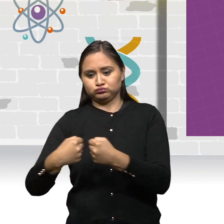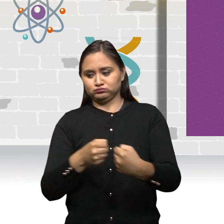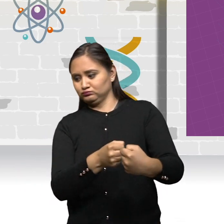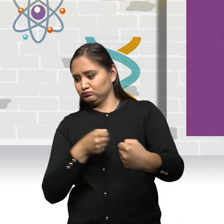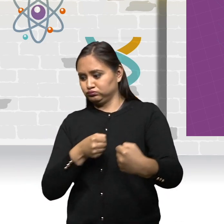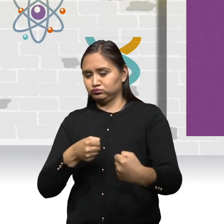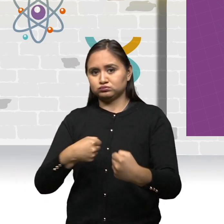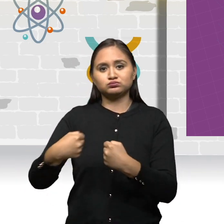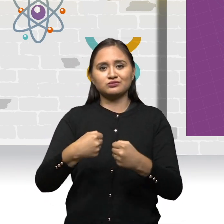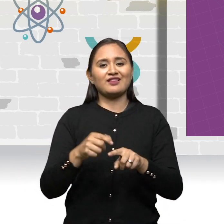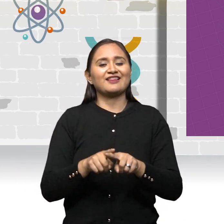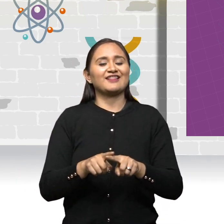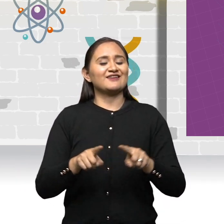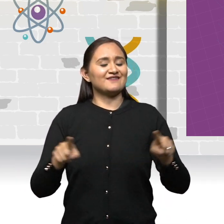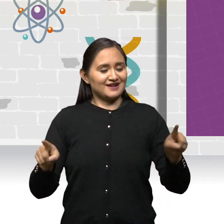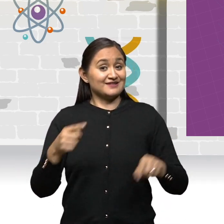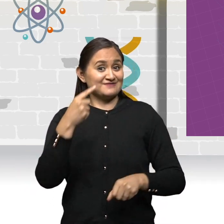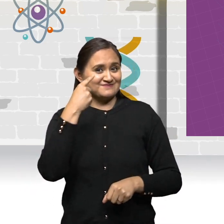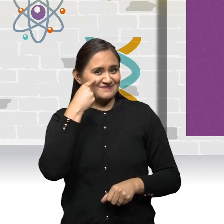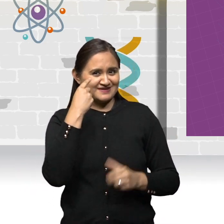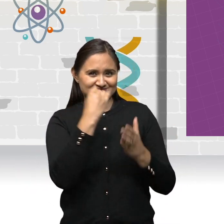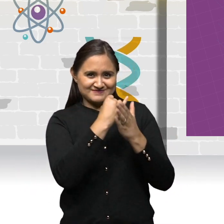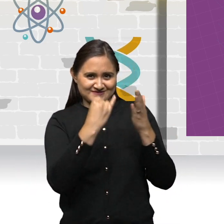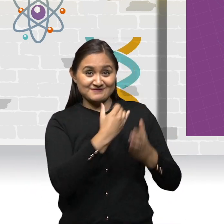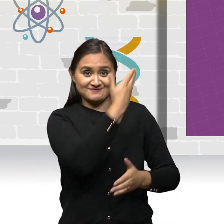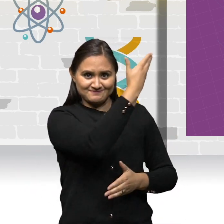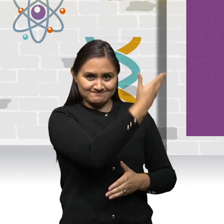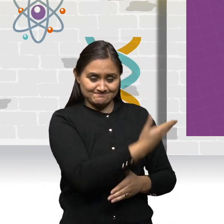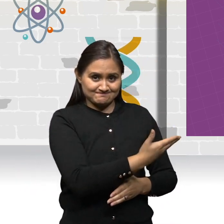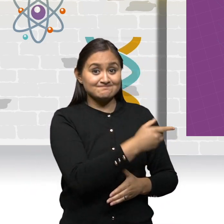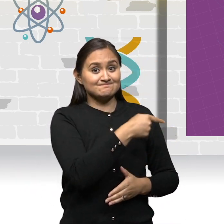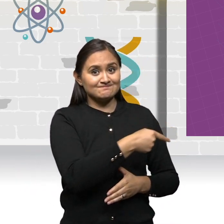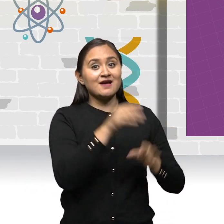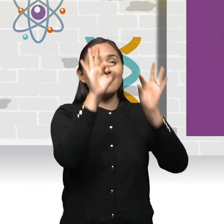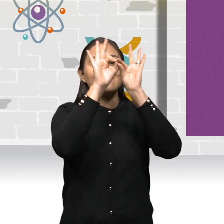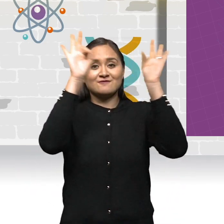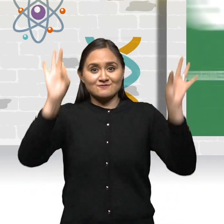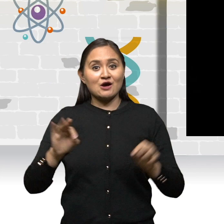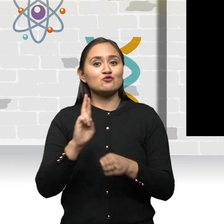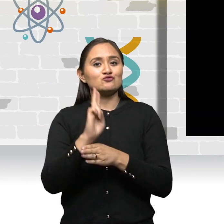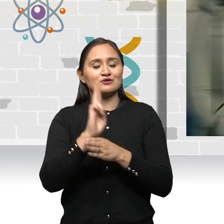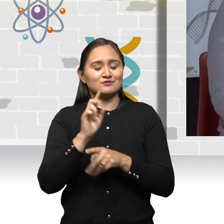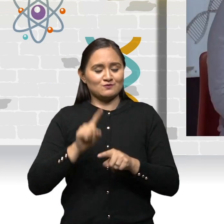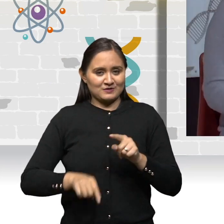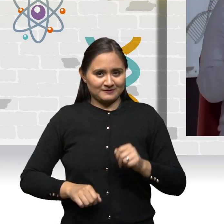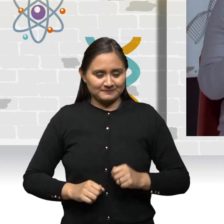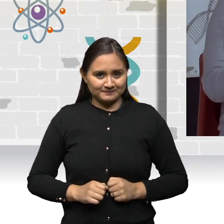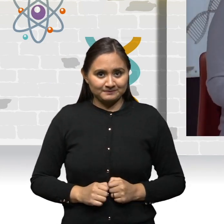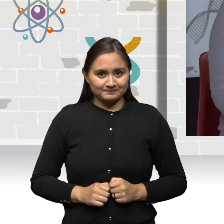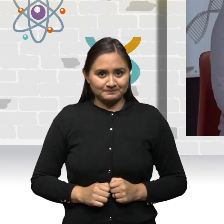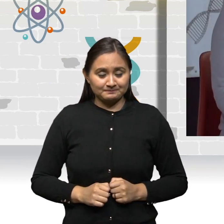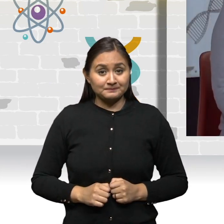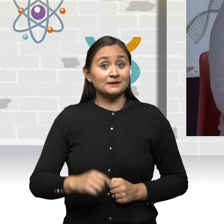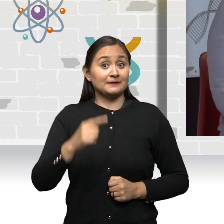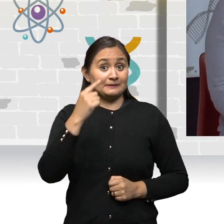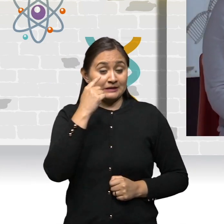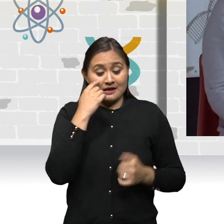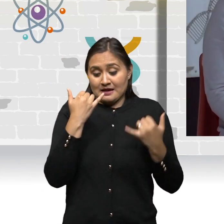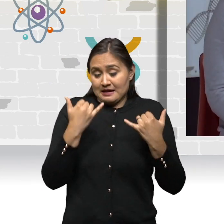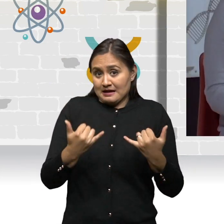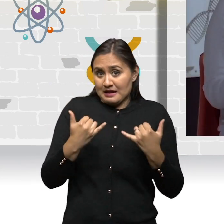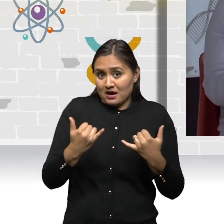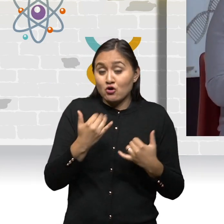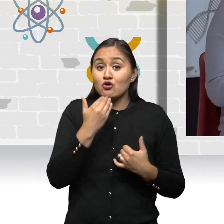repulsión entre sí. En estos casos, no podrá usarse la ecuación deducida en este video. Afortunadamente, en las